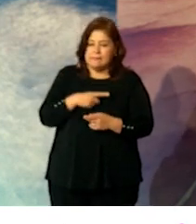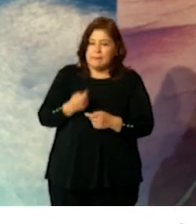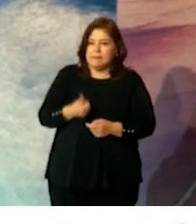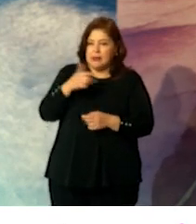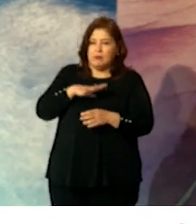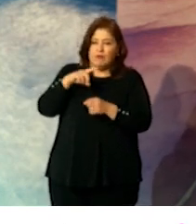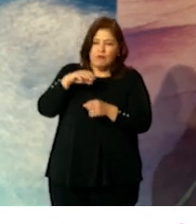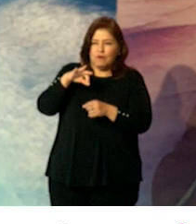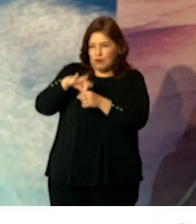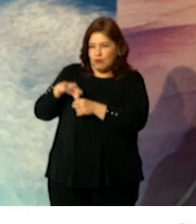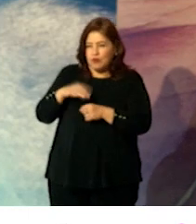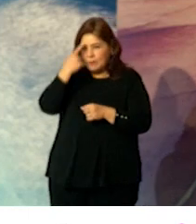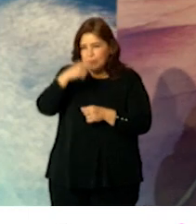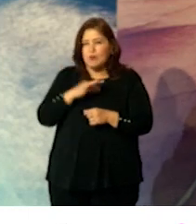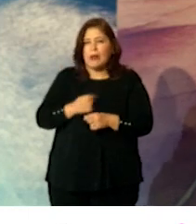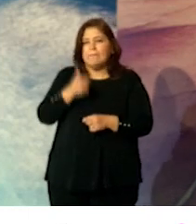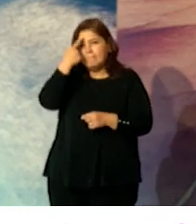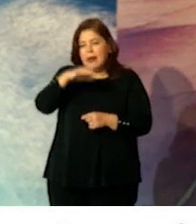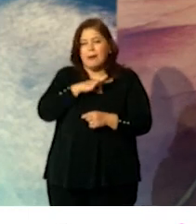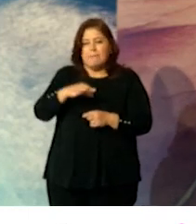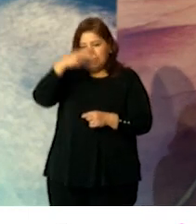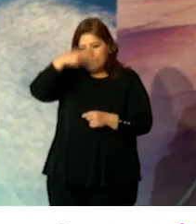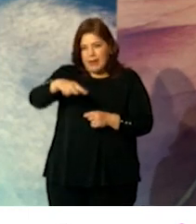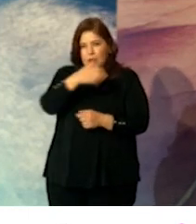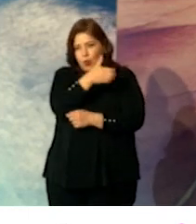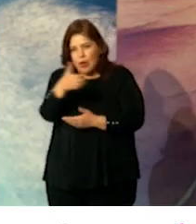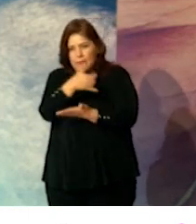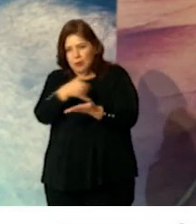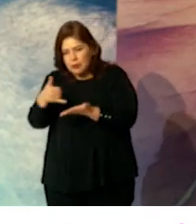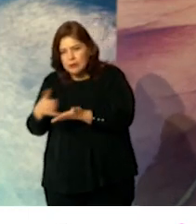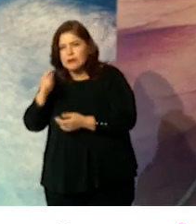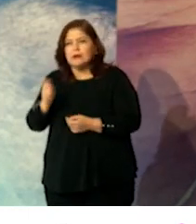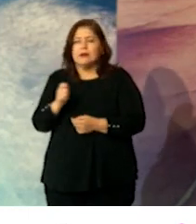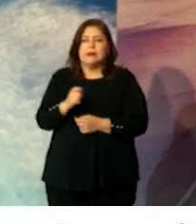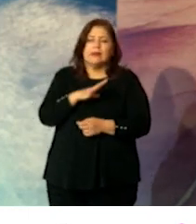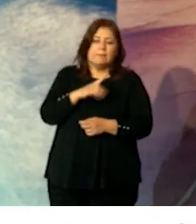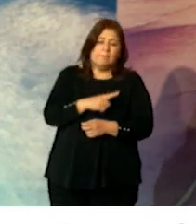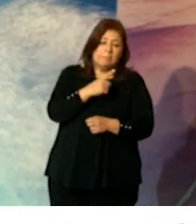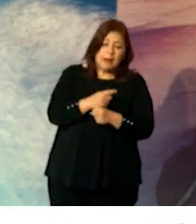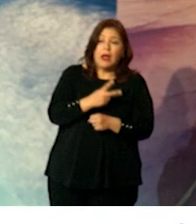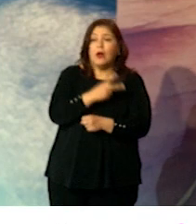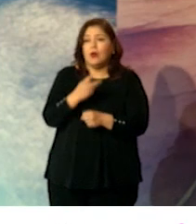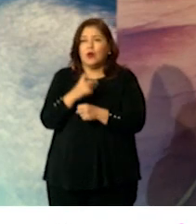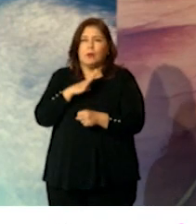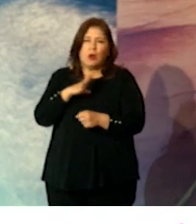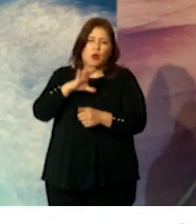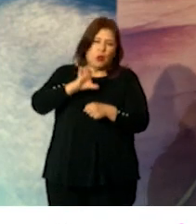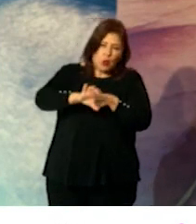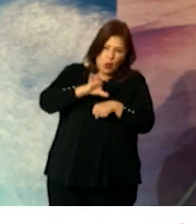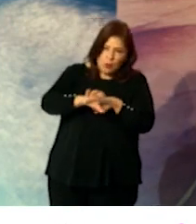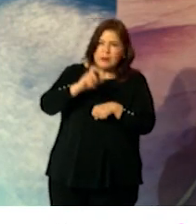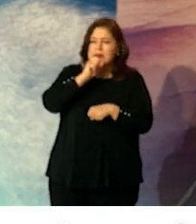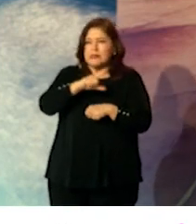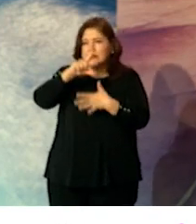de regeneración productiva para México rural. Queremos que eso, el segundo fondo, sea México, Colombia, con un poco de Latinoamérica, porque